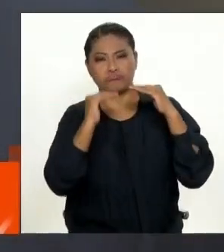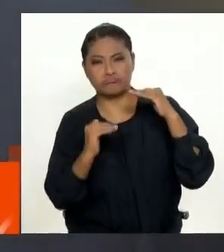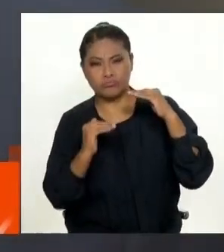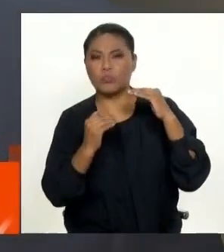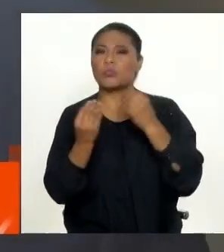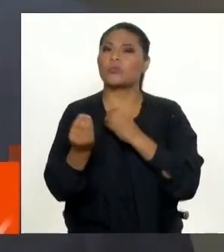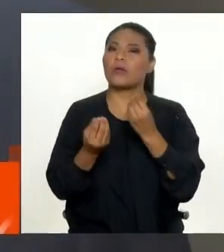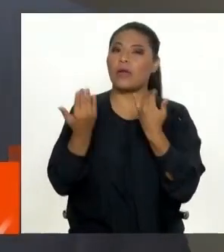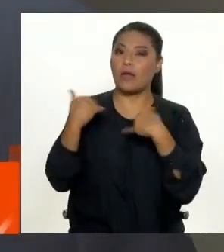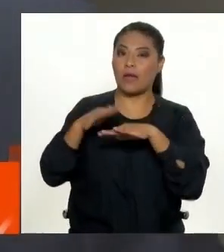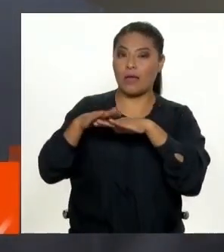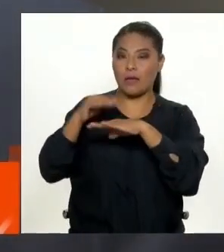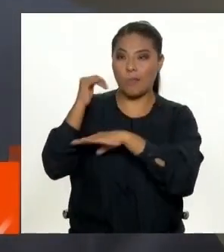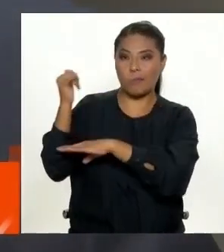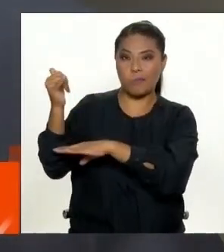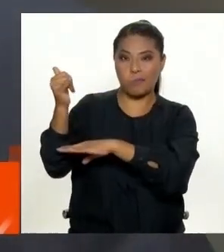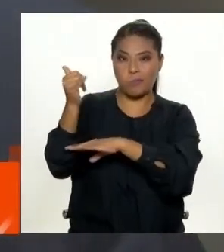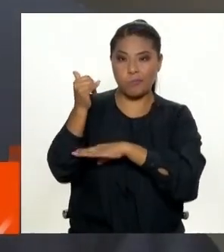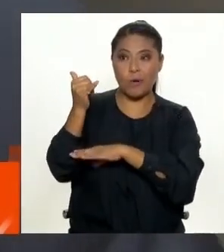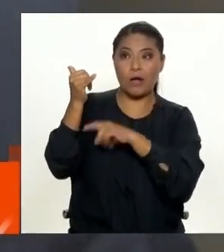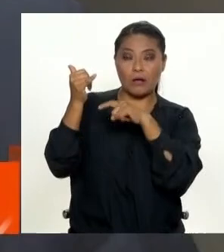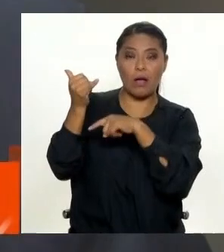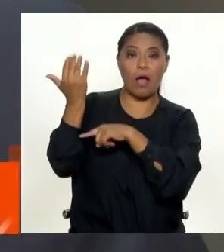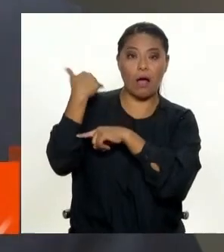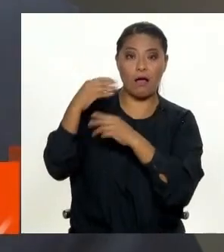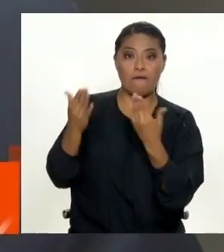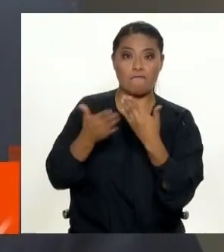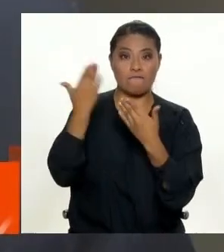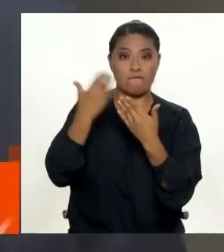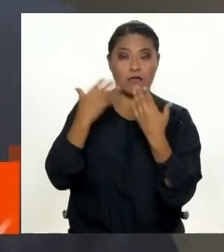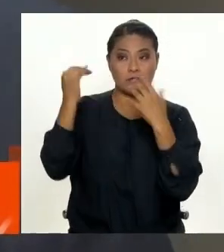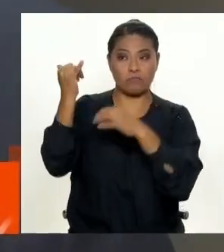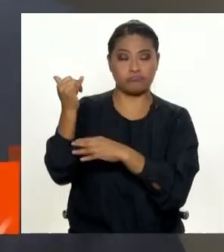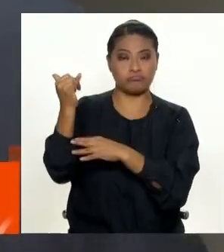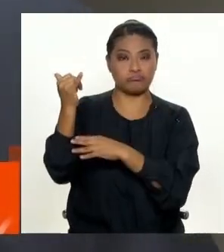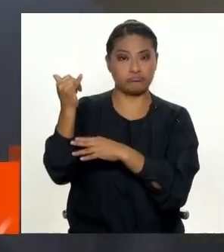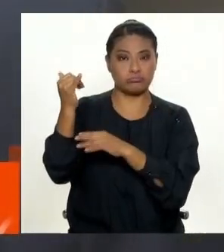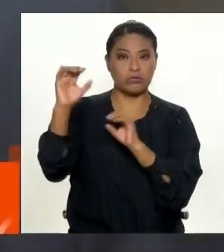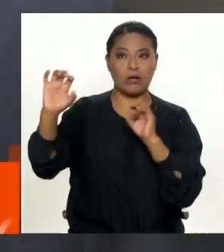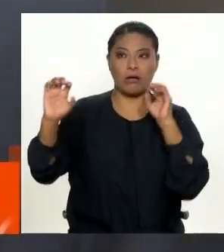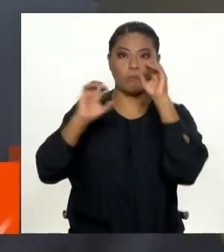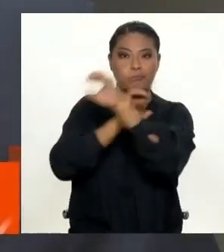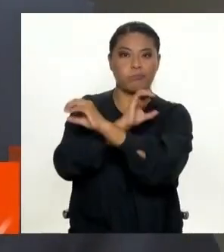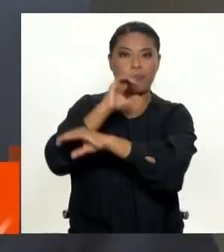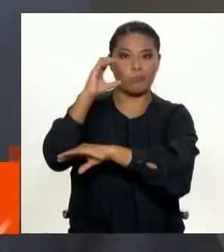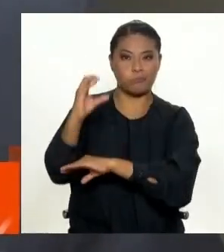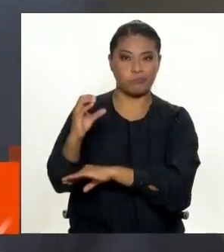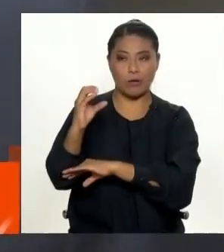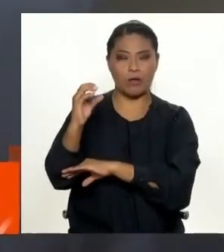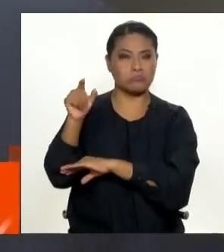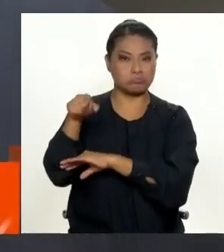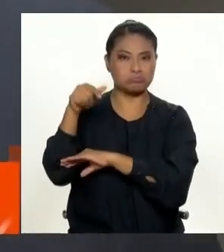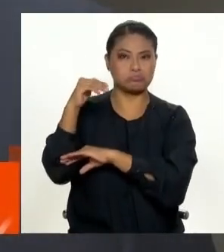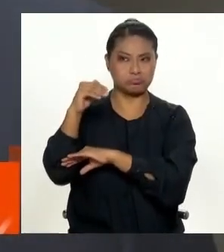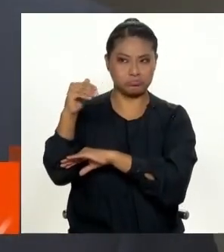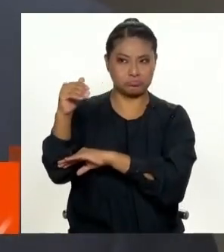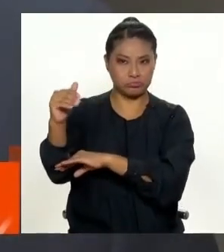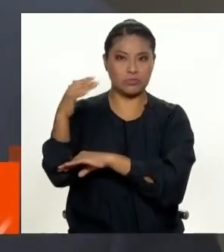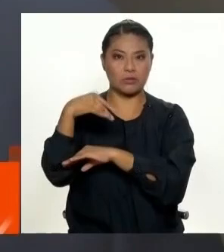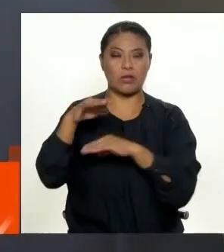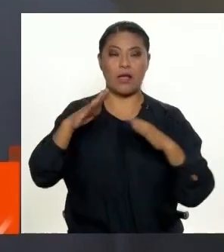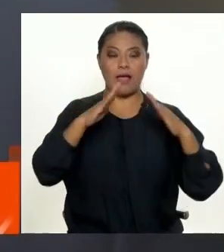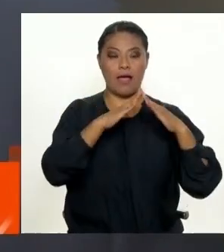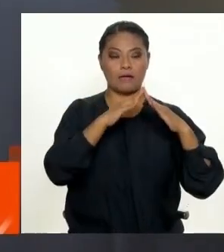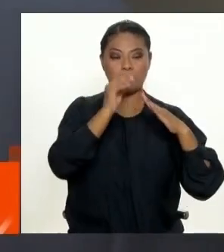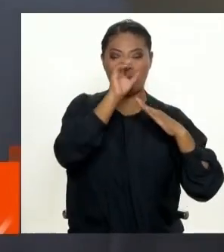es que este tipo de bienes no se reemplazan rápidamente y que se mantienen en stock por parte de las casas